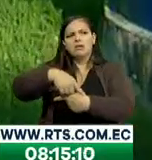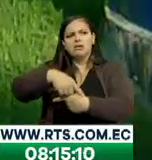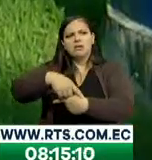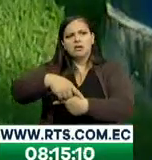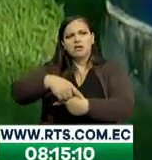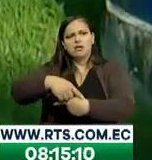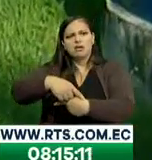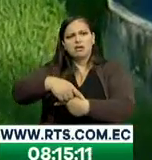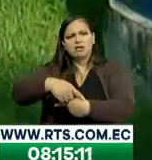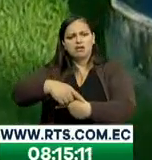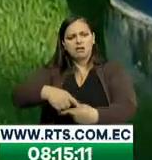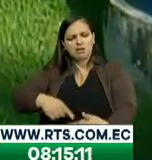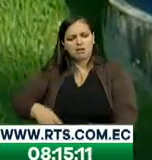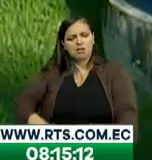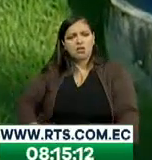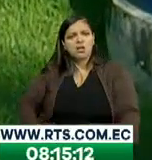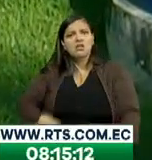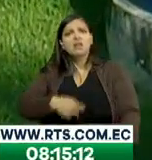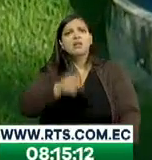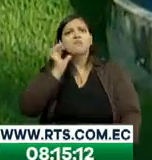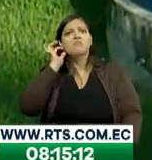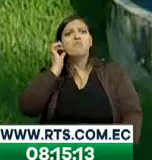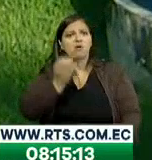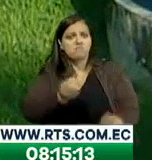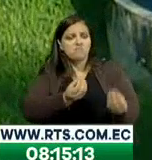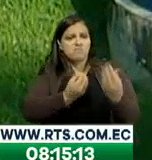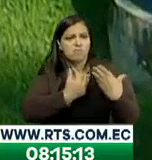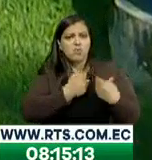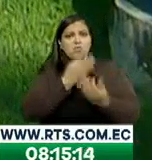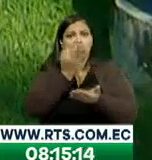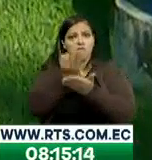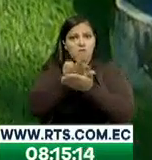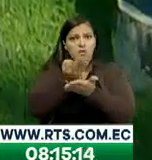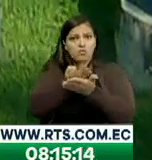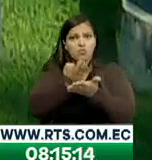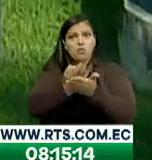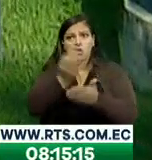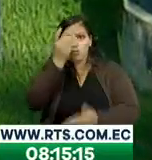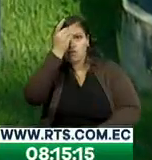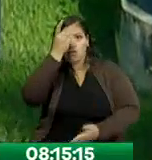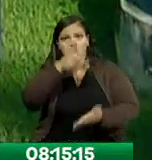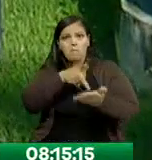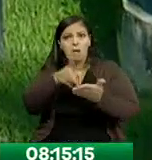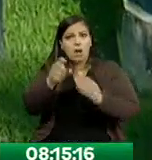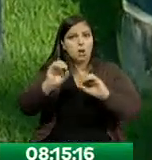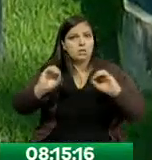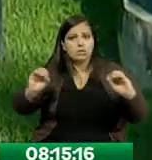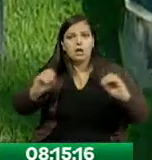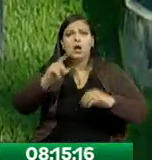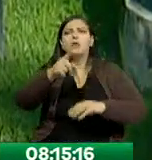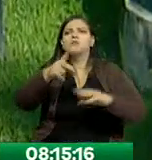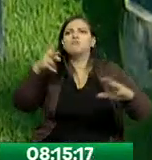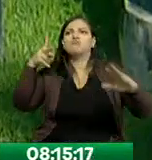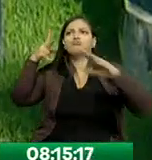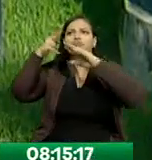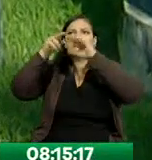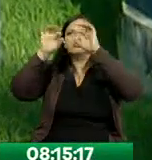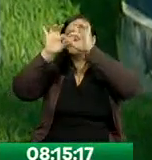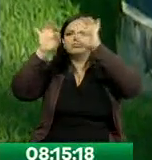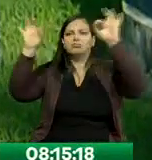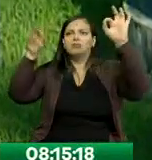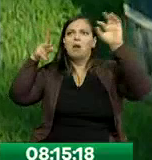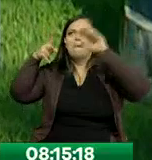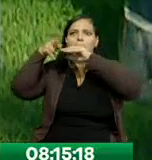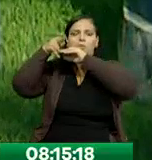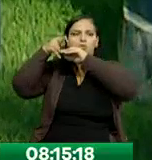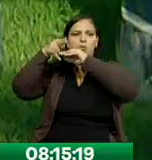corte? Yo, eso es lo que digo, en el celular me mandan... No va a haber corte. Corte, la energía. Pero en cambio me dice la señorita y yo le digo,